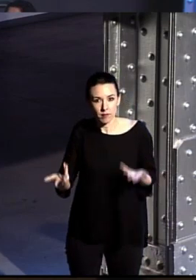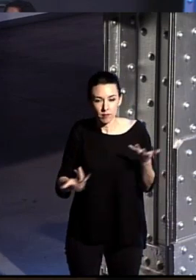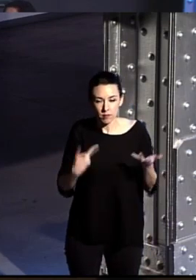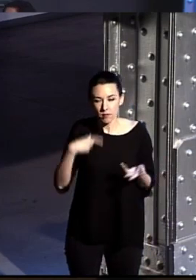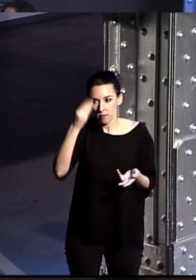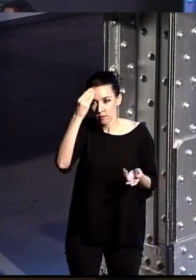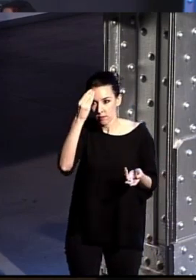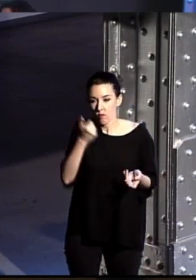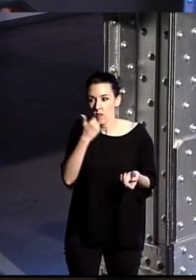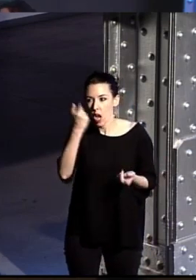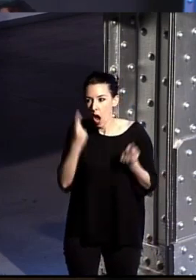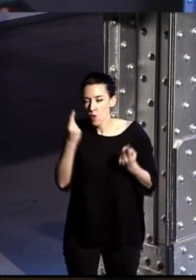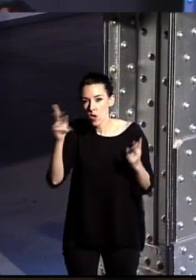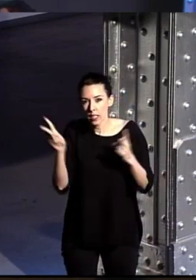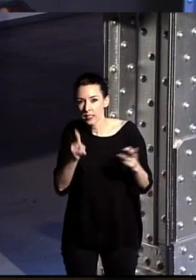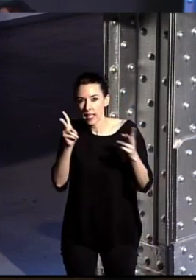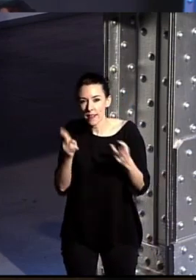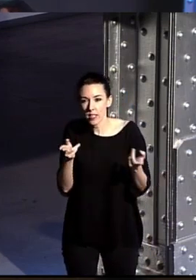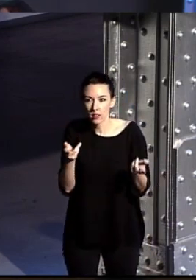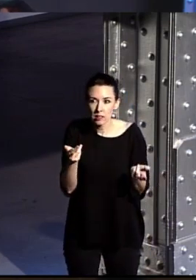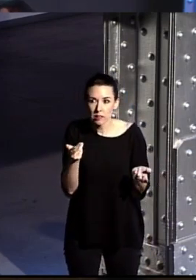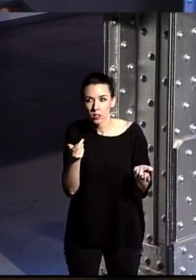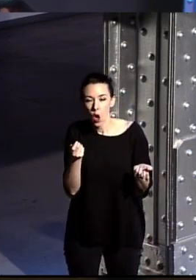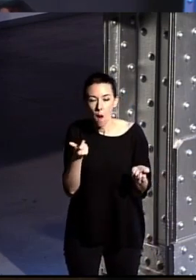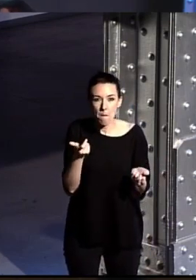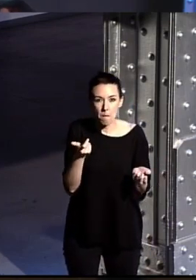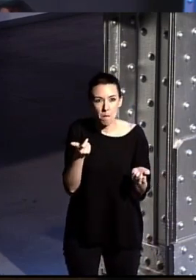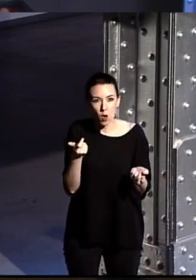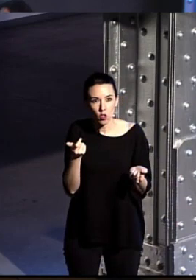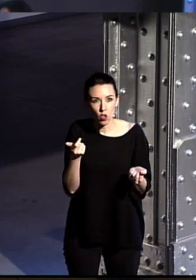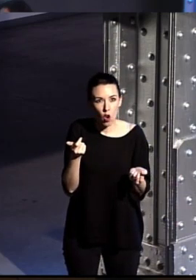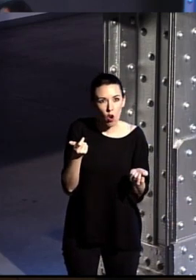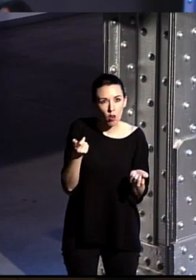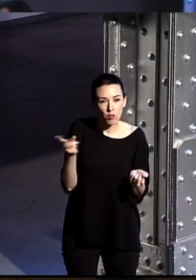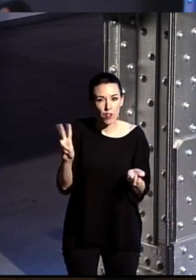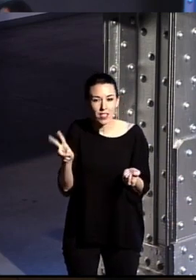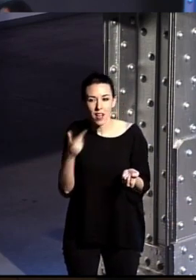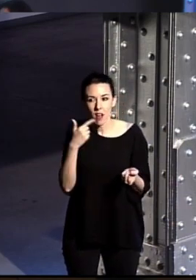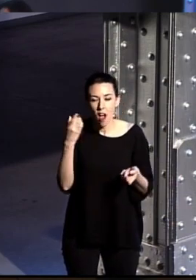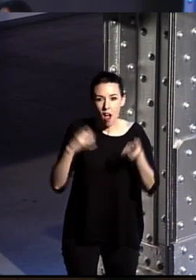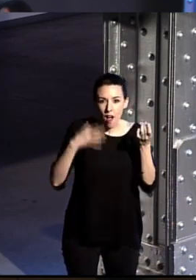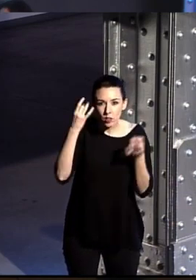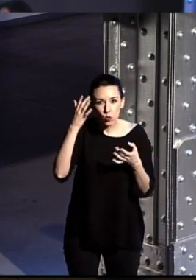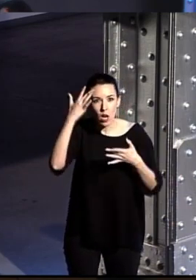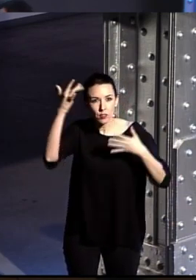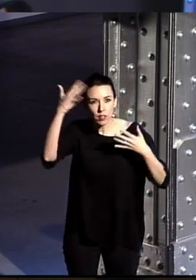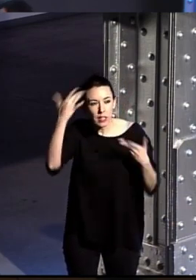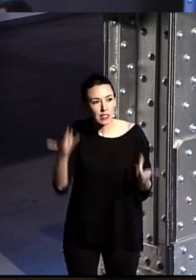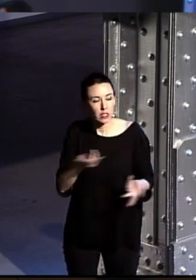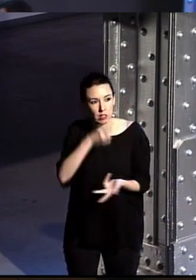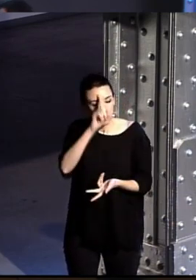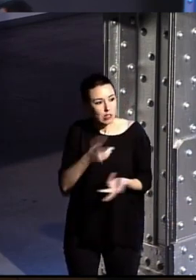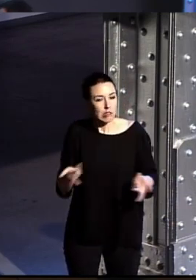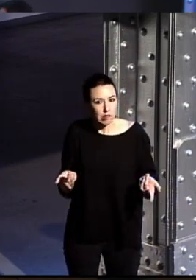Y estoy pensando si hay alguna serie que un poco verniana, ¿no? Entre comillas, de aventuras, fantasía, y no